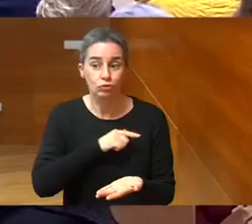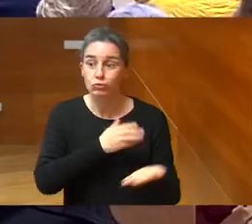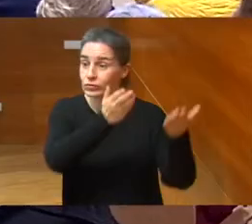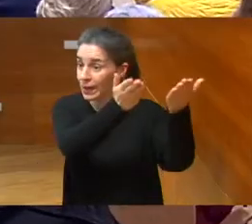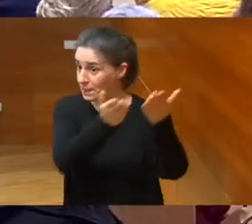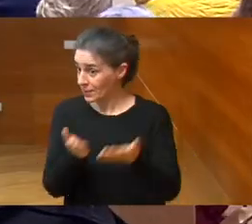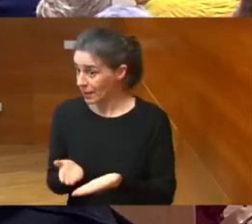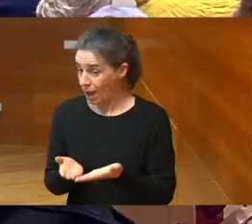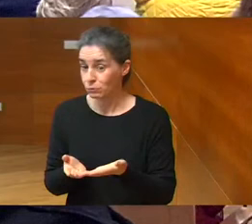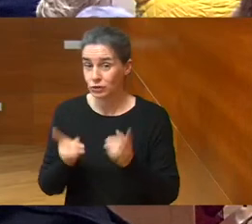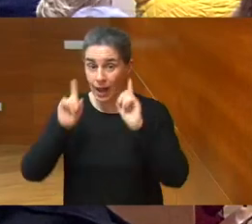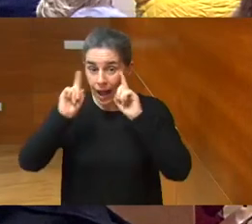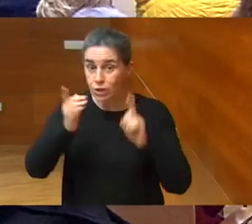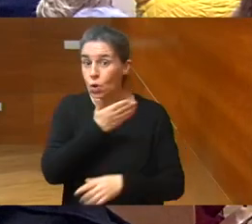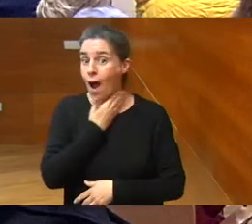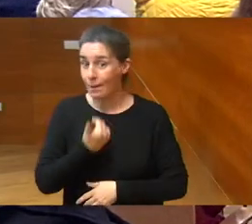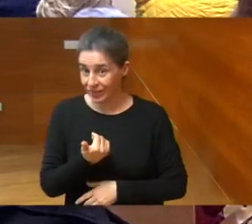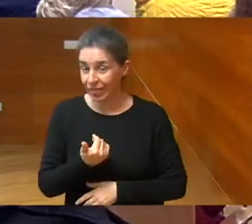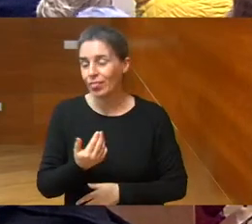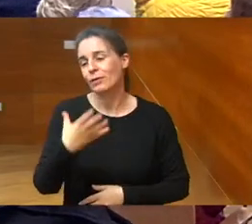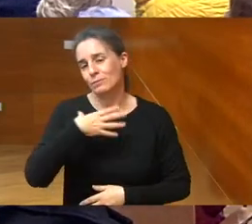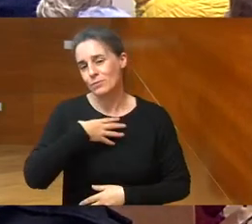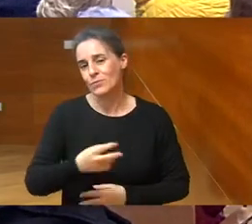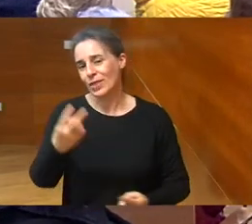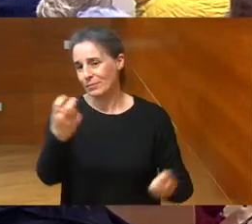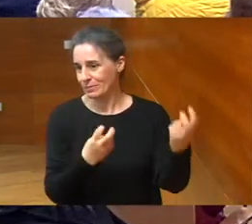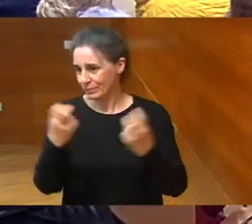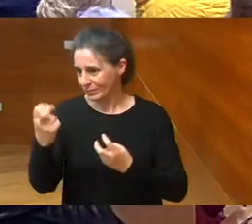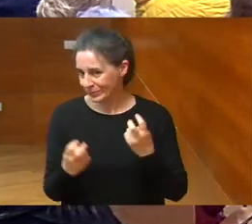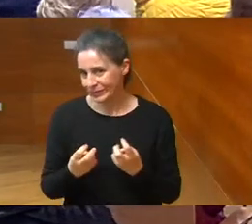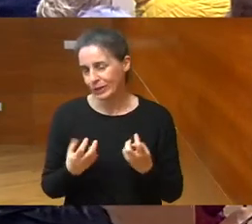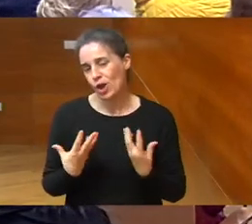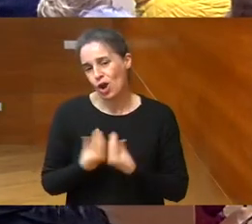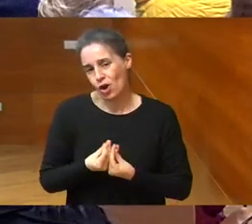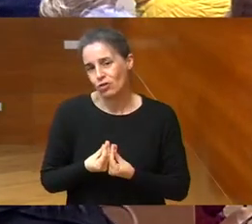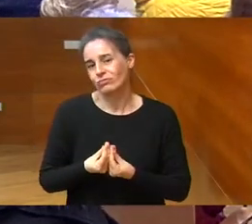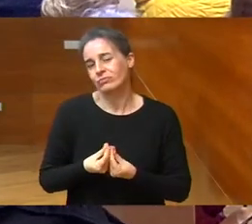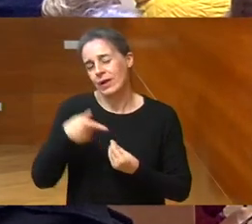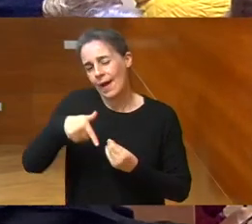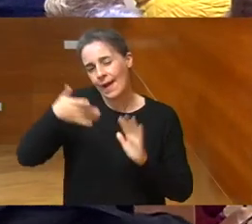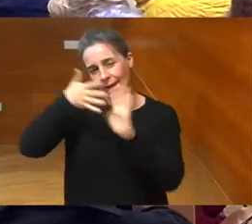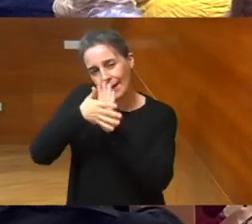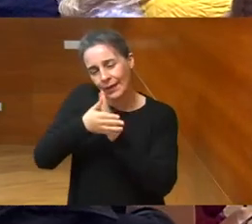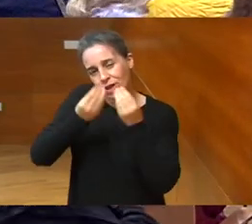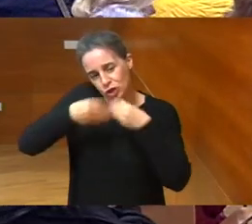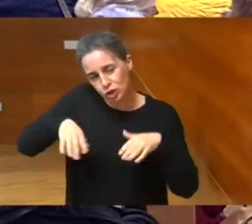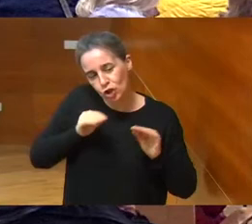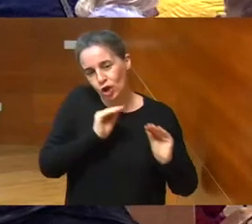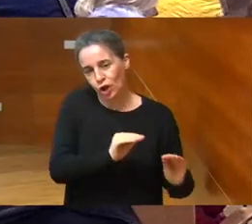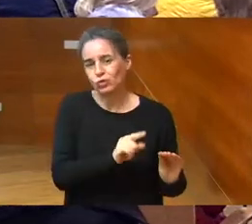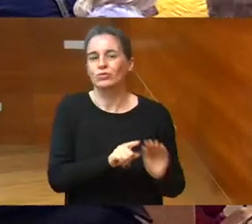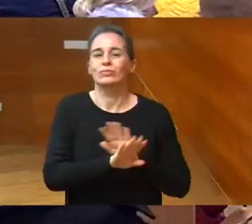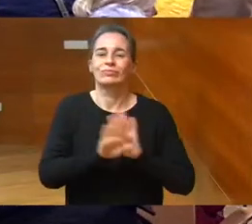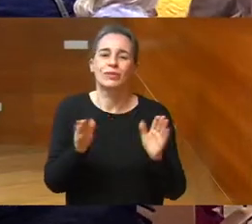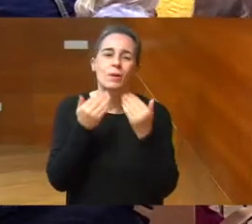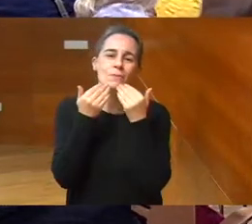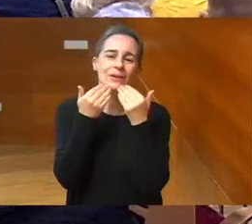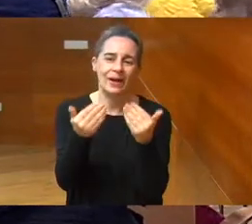apetece ir a compartir con esta tarde donde a fundaremos más sobre su historia Muchísimas gracias